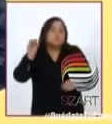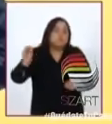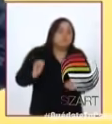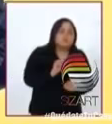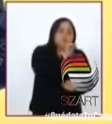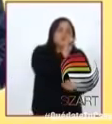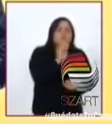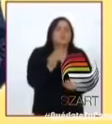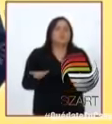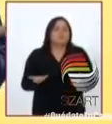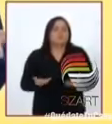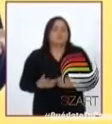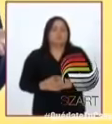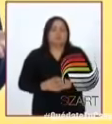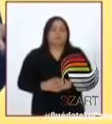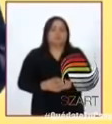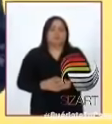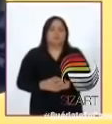recorrer el punto decimal?